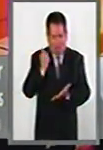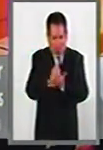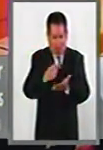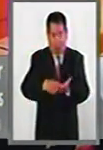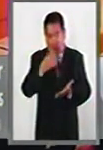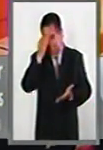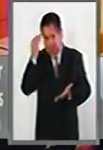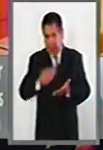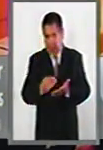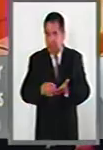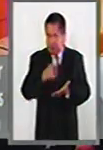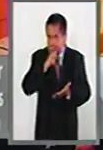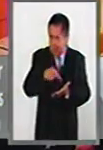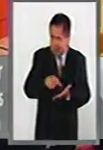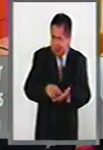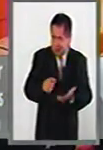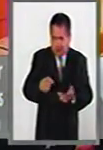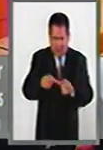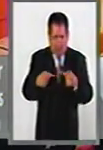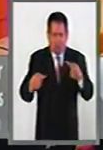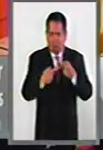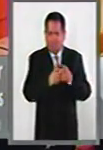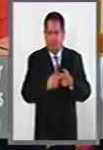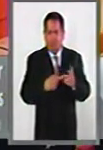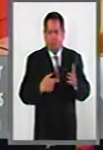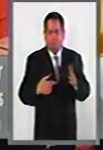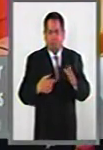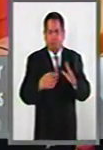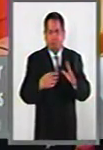aberración antidemocrática.